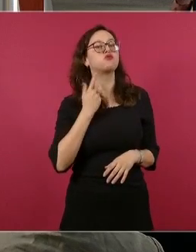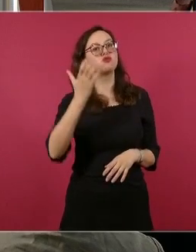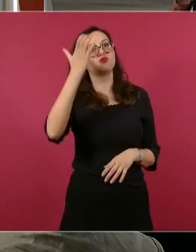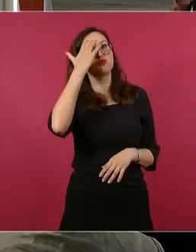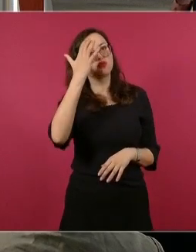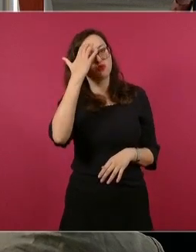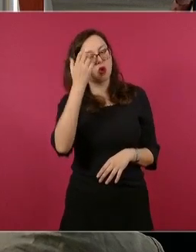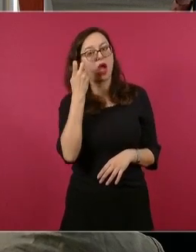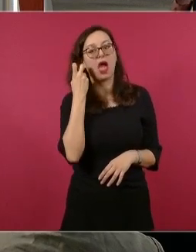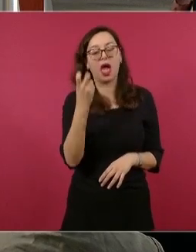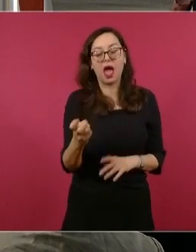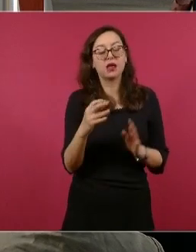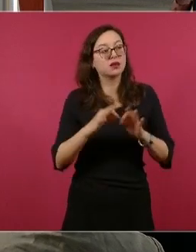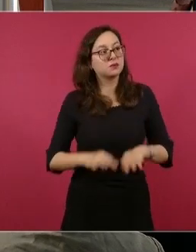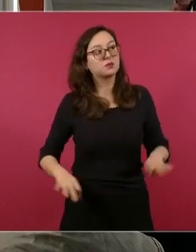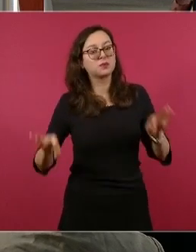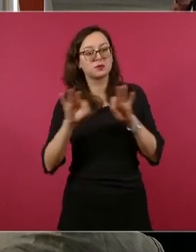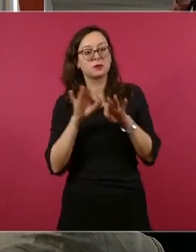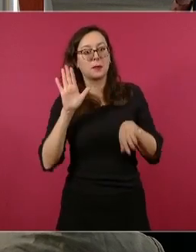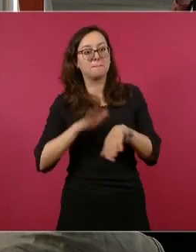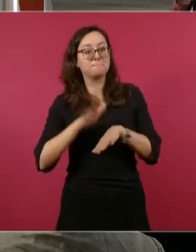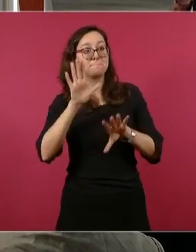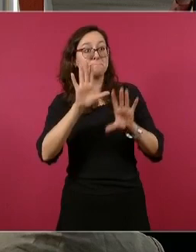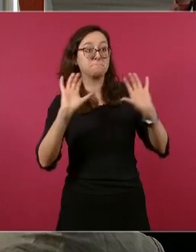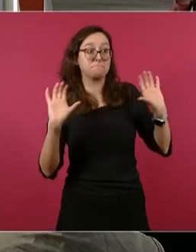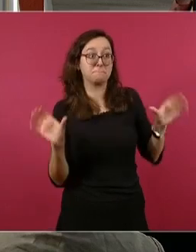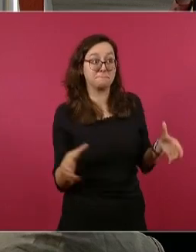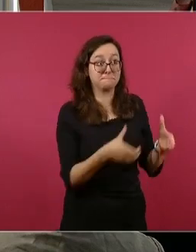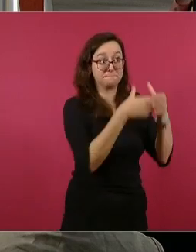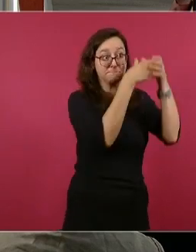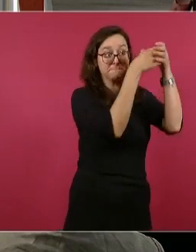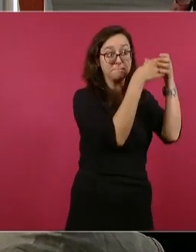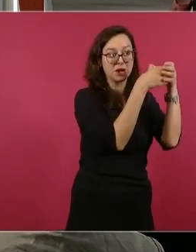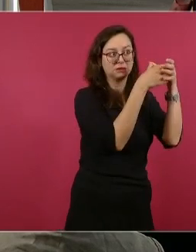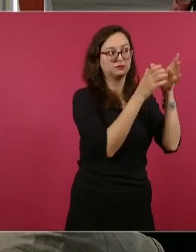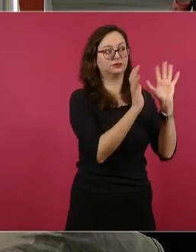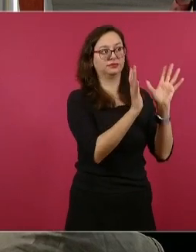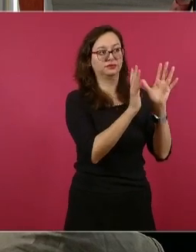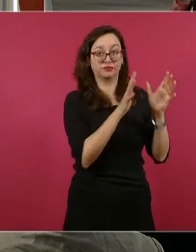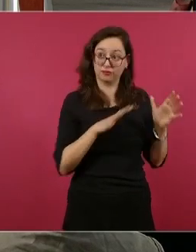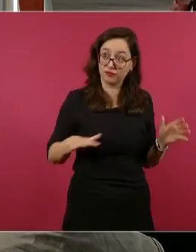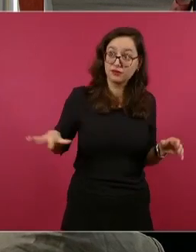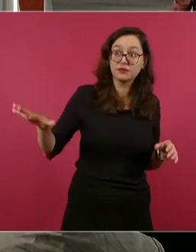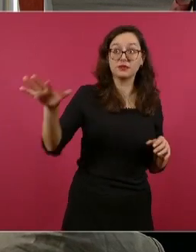no el pueblo.